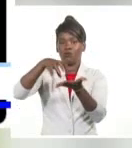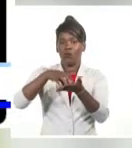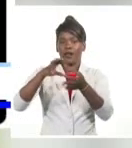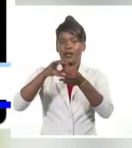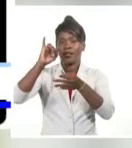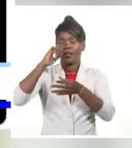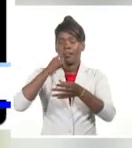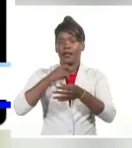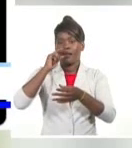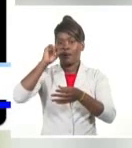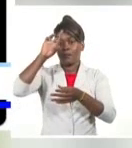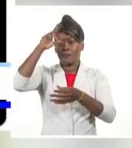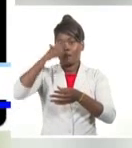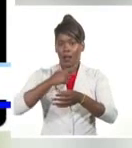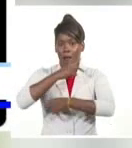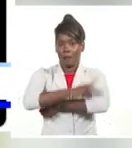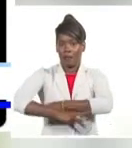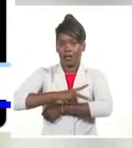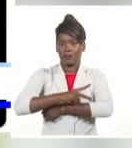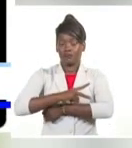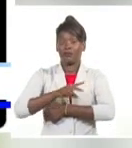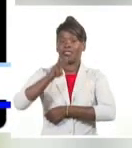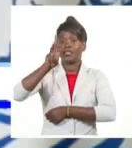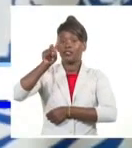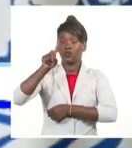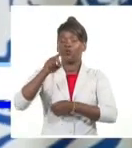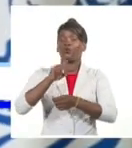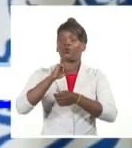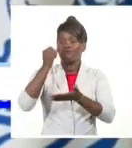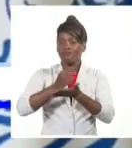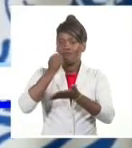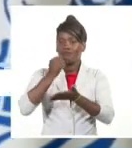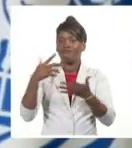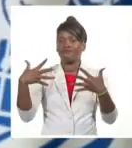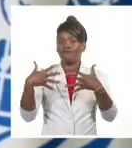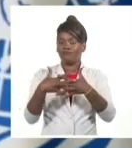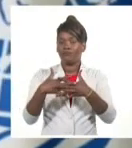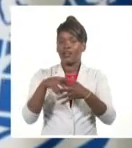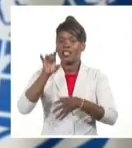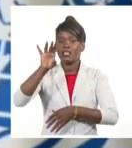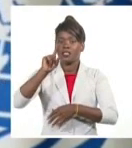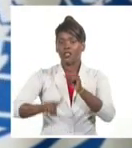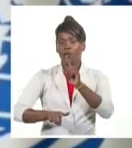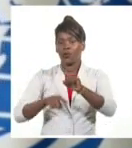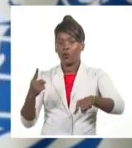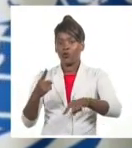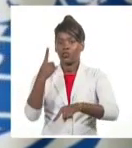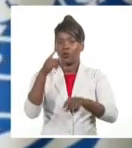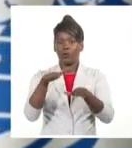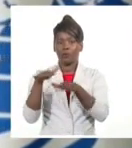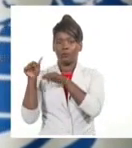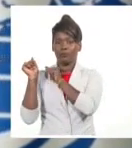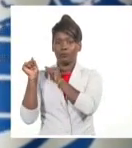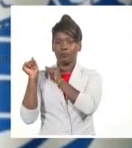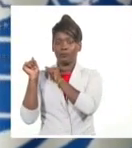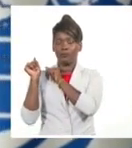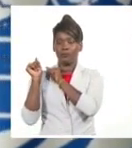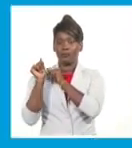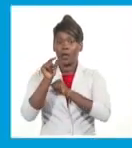47 delegaciones, 31 votaron a favor, 15 en contra y una se abstuvo. Con anterioridad, los representantes